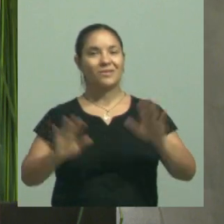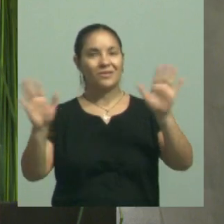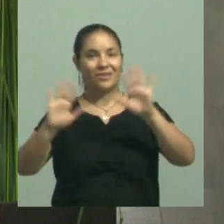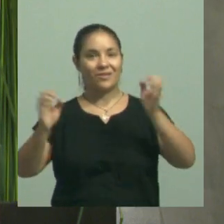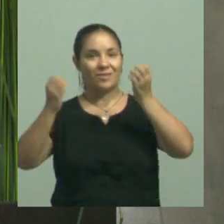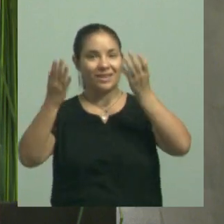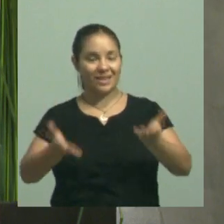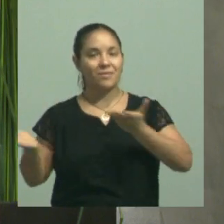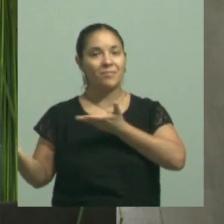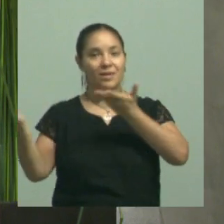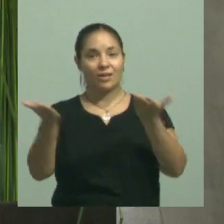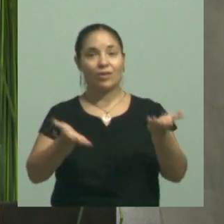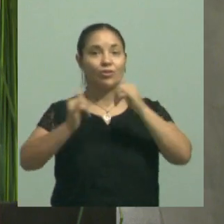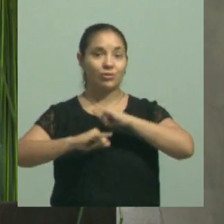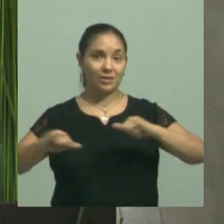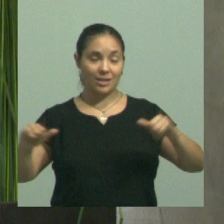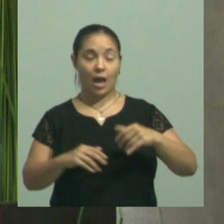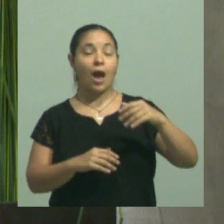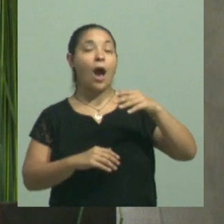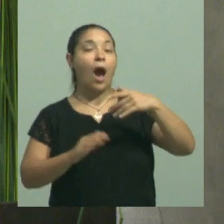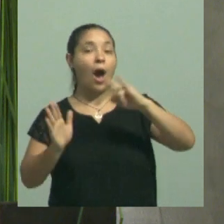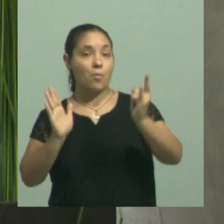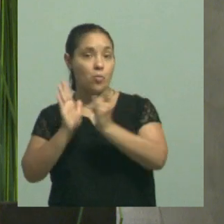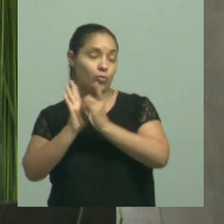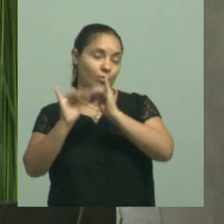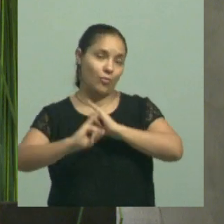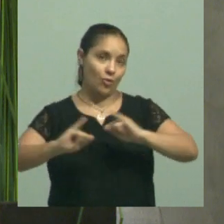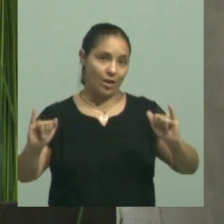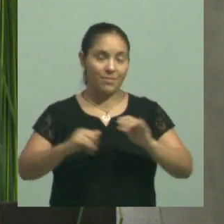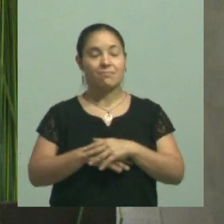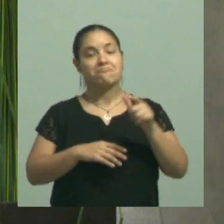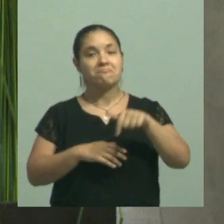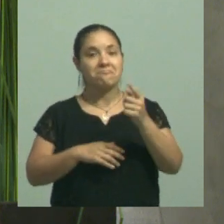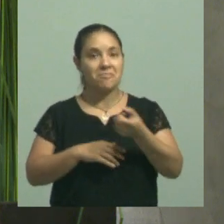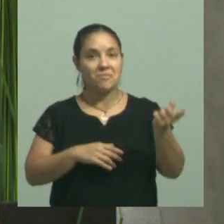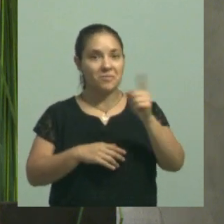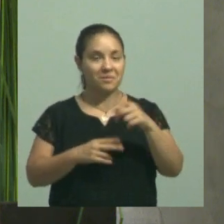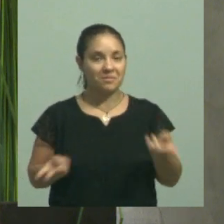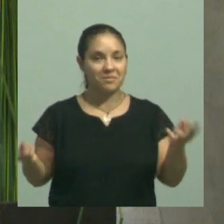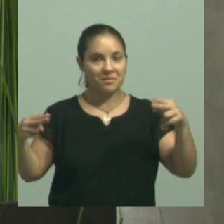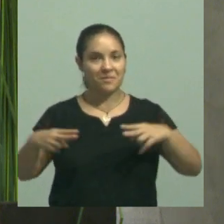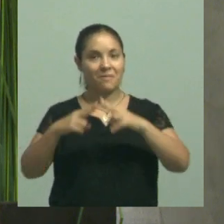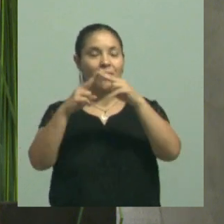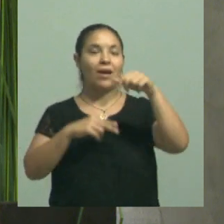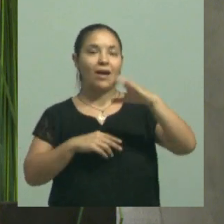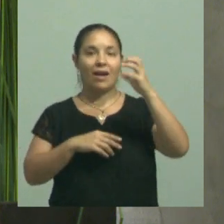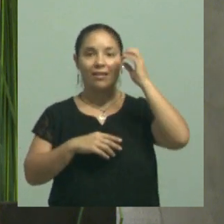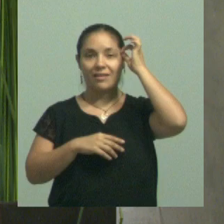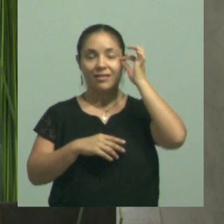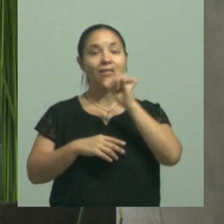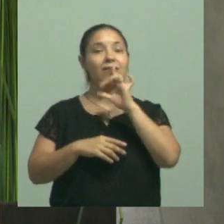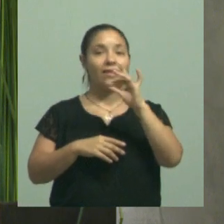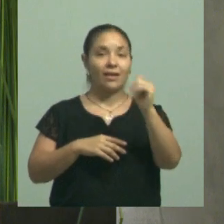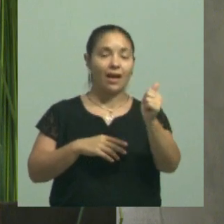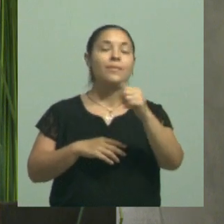Bienvenidas, bienvenidos a esta nueva edición de Apuntes. Aquí estamos nuevamente reencontrándonos en el 30 de la TDA, 22 del Supercanal HD, y ustedes